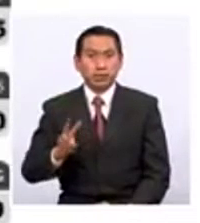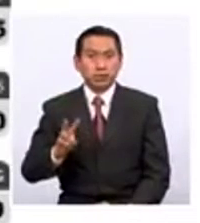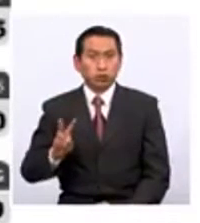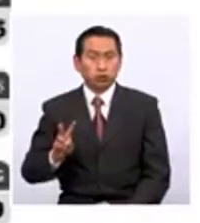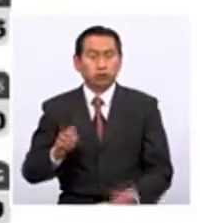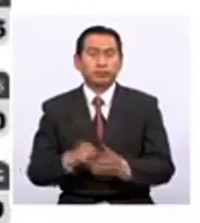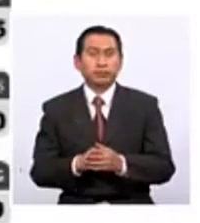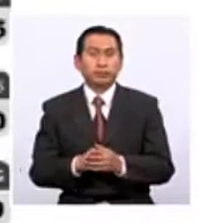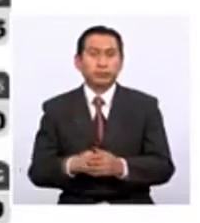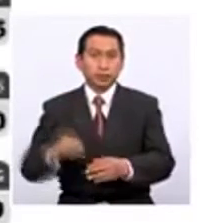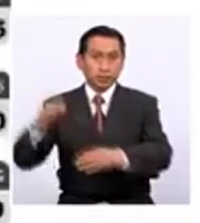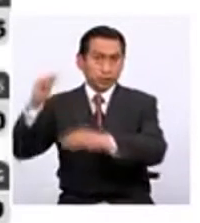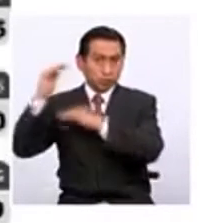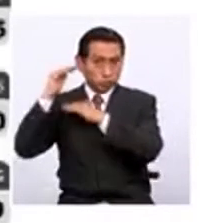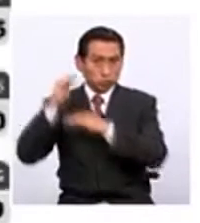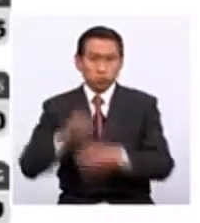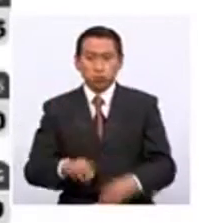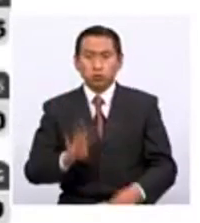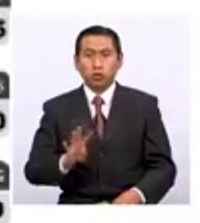10.472, Santa Cruz,